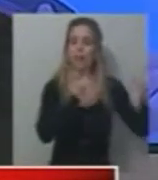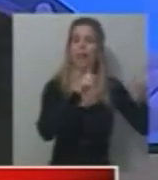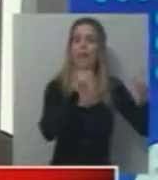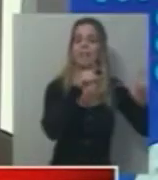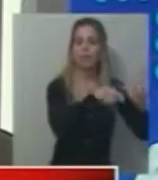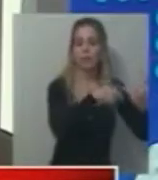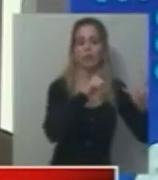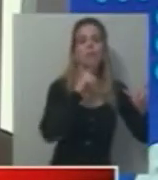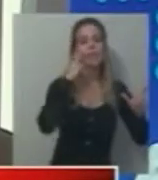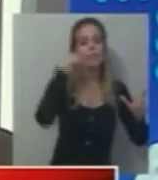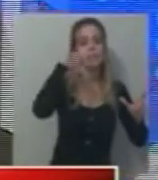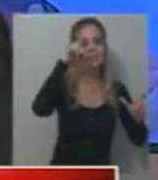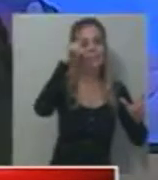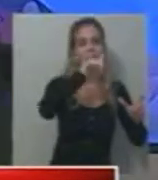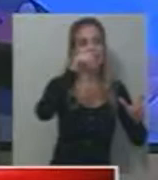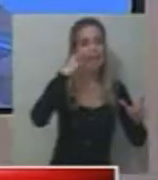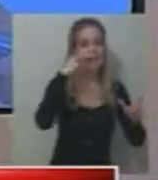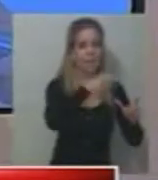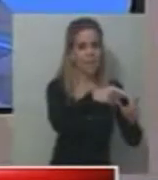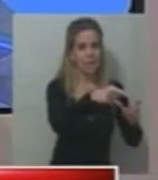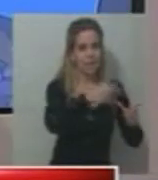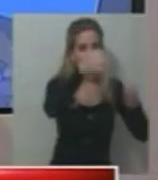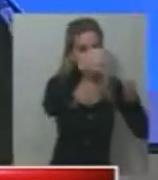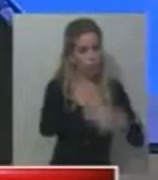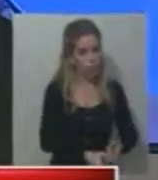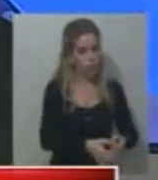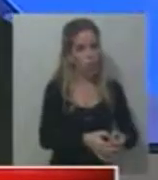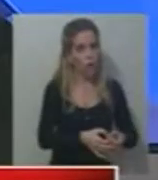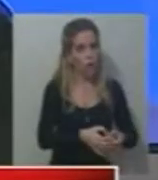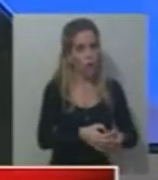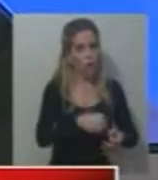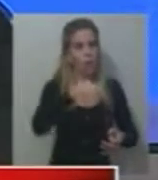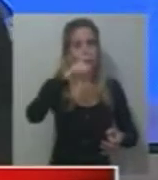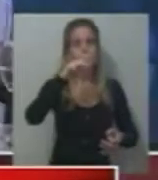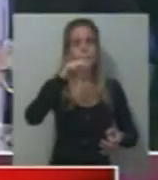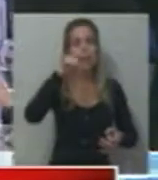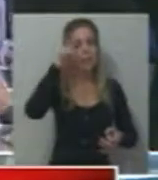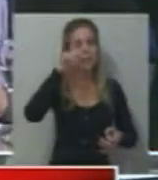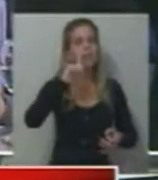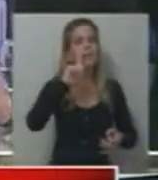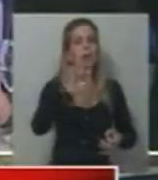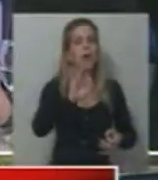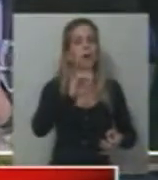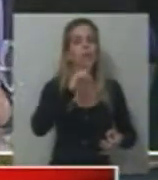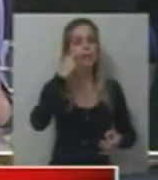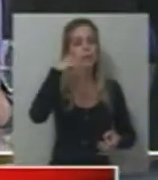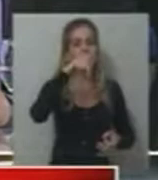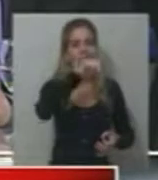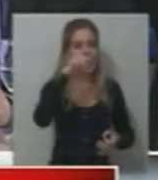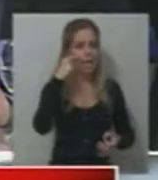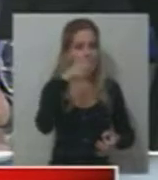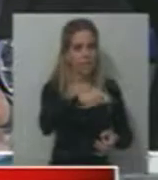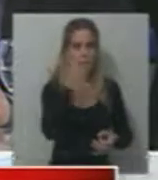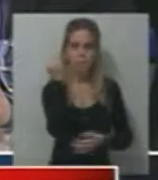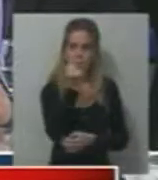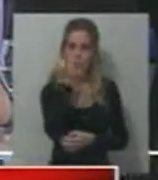y ya preguntale a Narváez, lo hemos charlado, cuánto la influencia de Marcelo Tinelli en lo que se llama el contexto político, que no